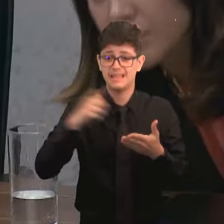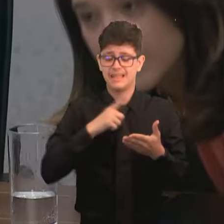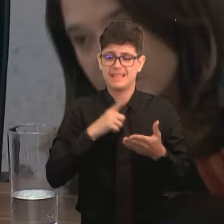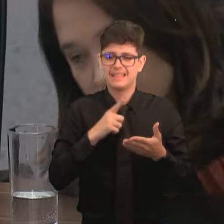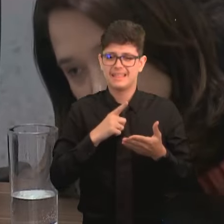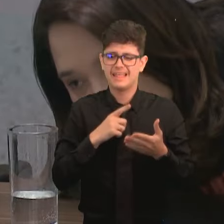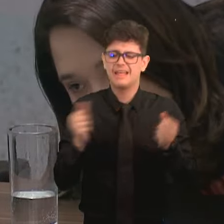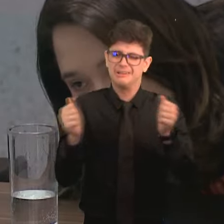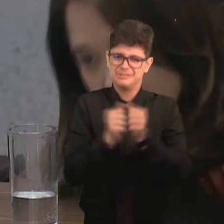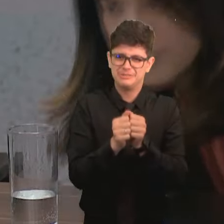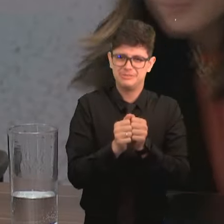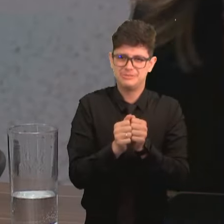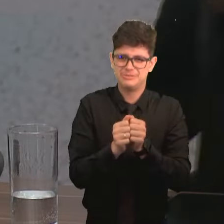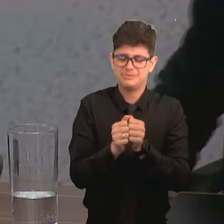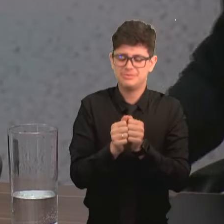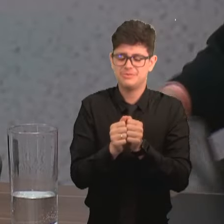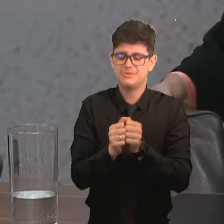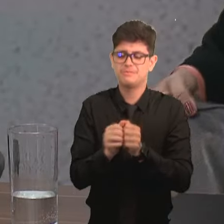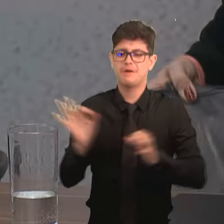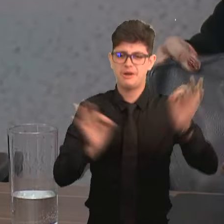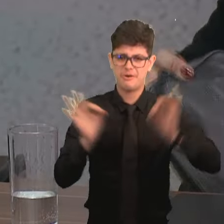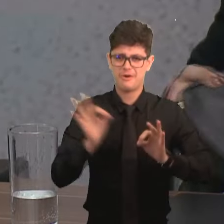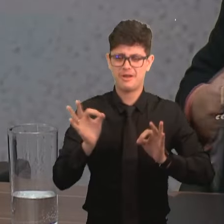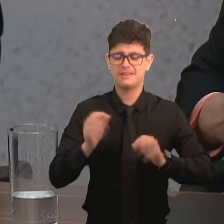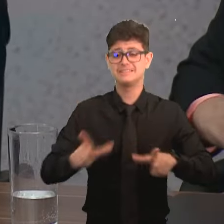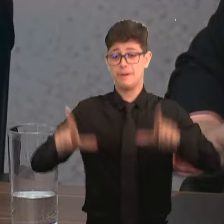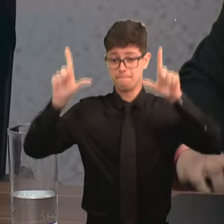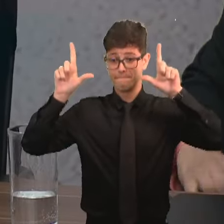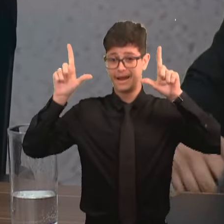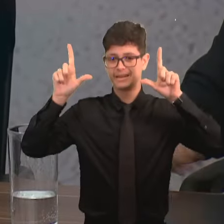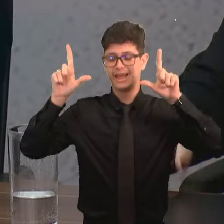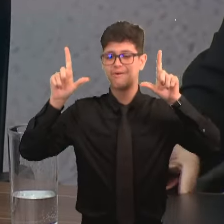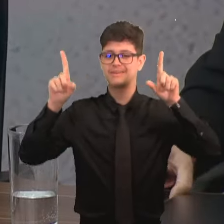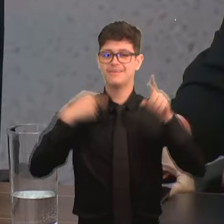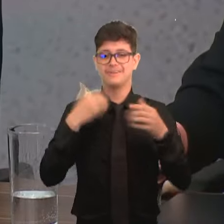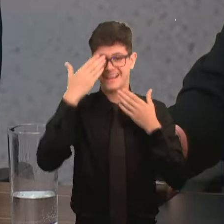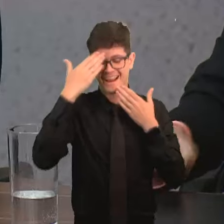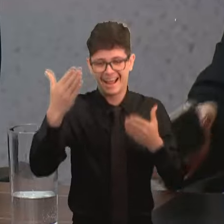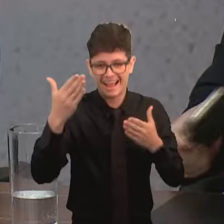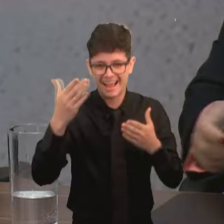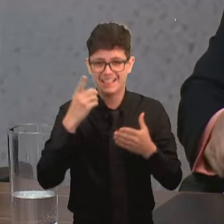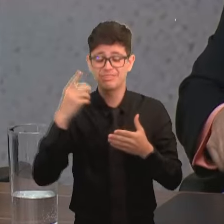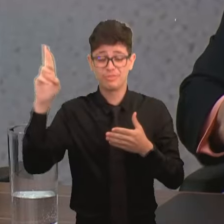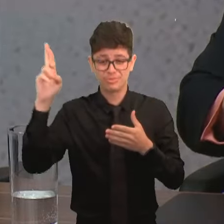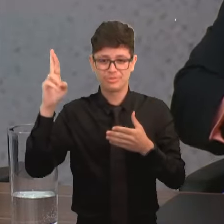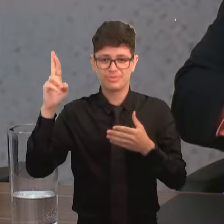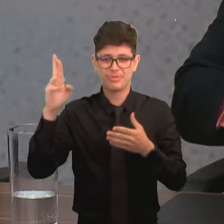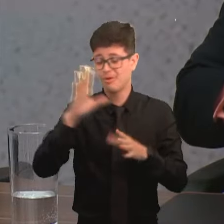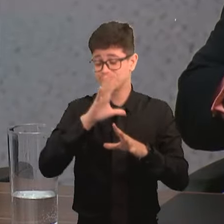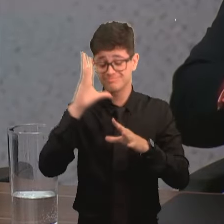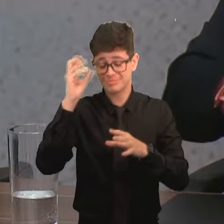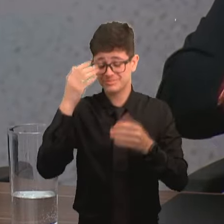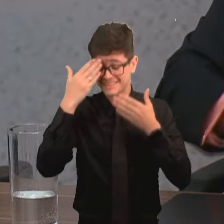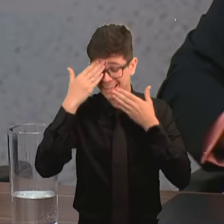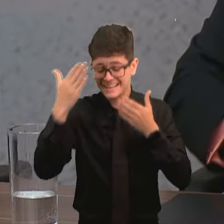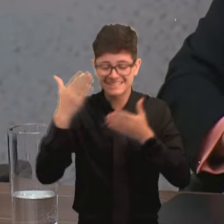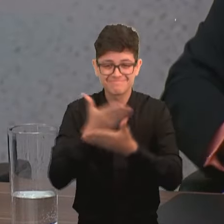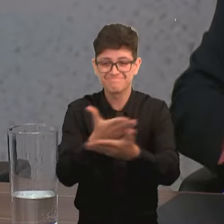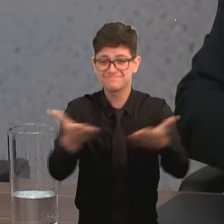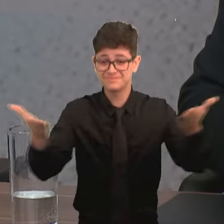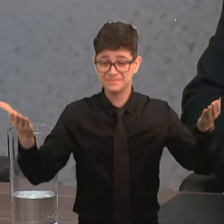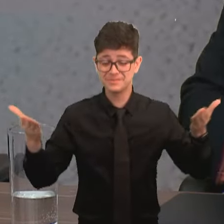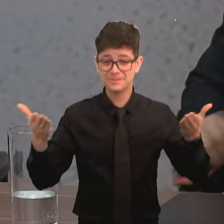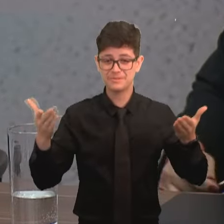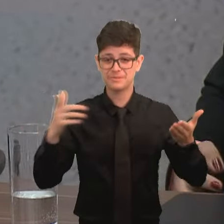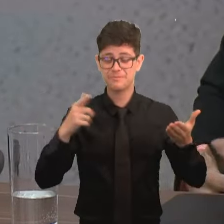la alianza en la organización de este seminario, doctora Livia, doctora Patricia Perroni, doctora Teresa, secretaria de Relaciones